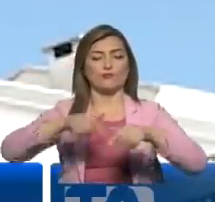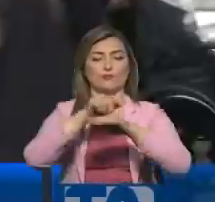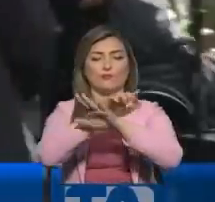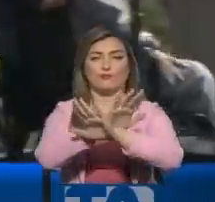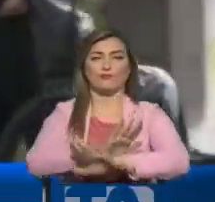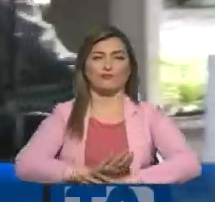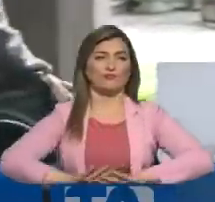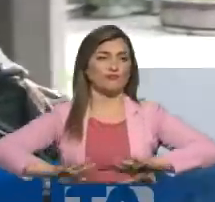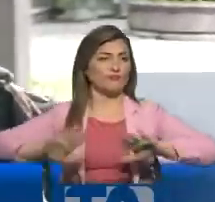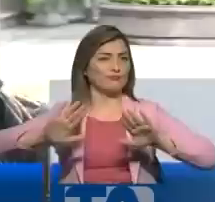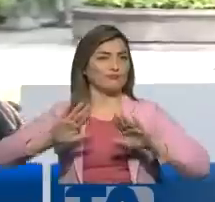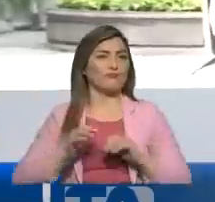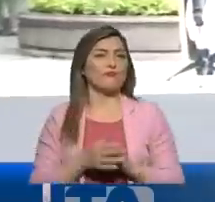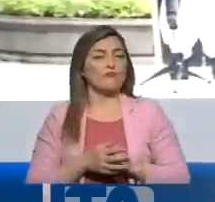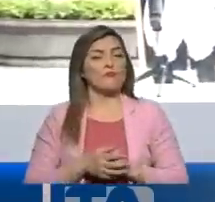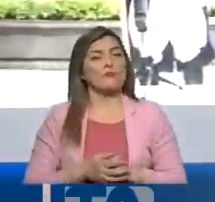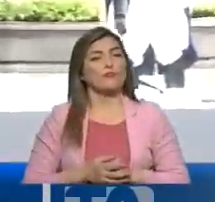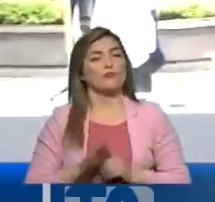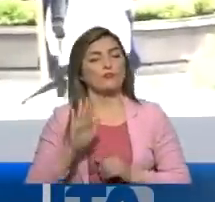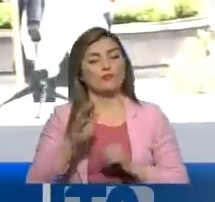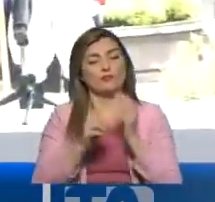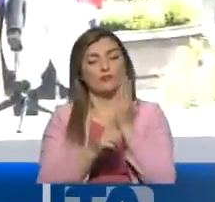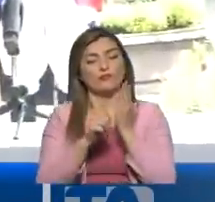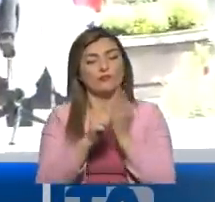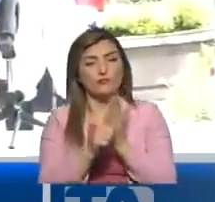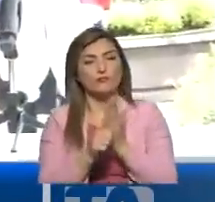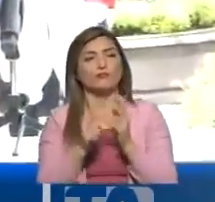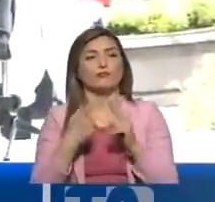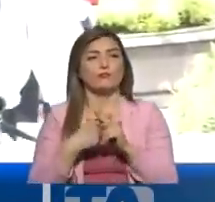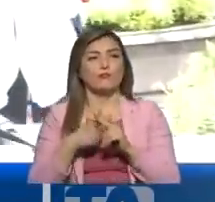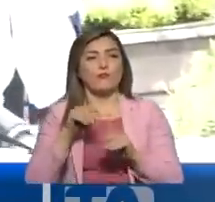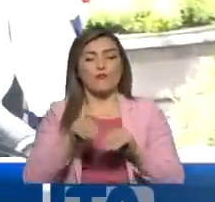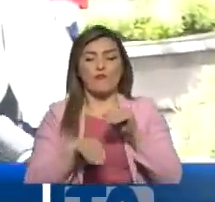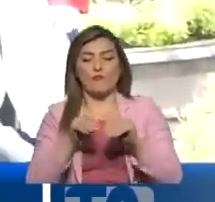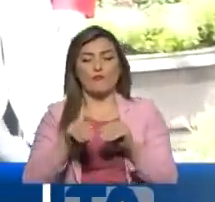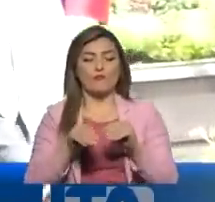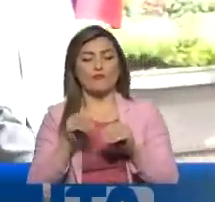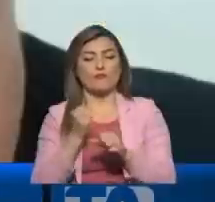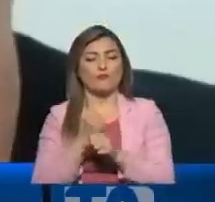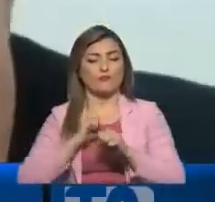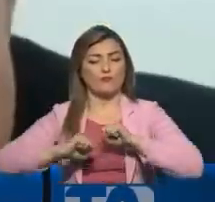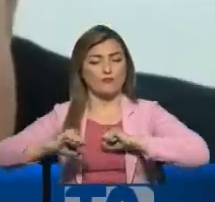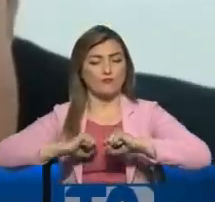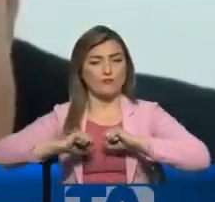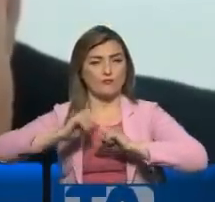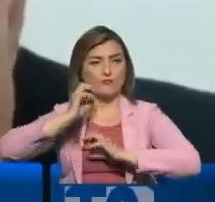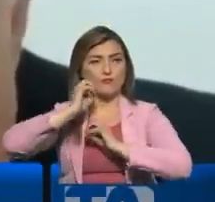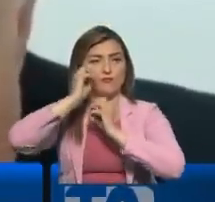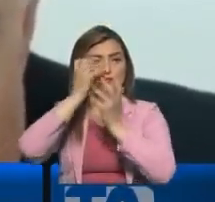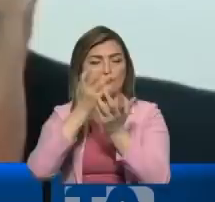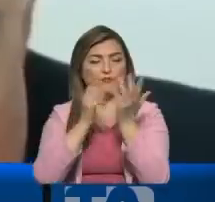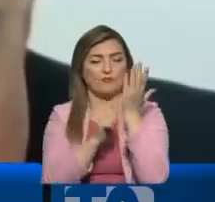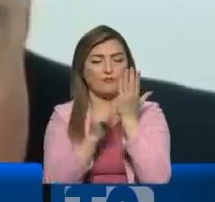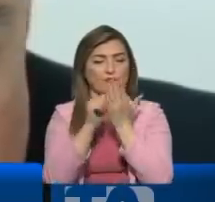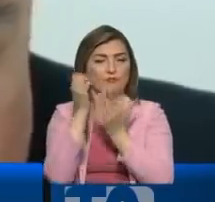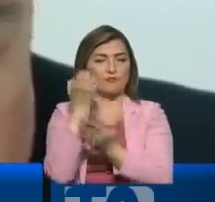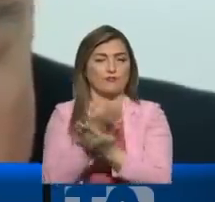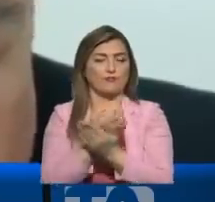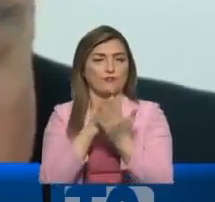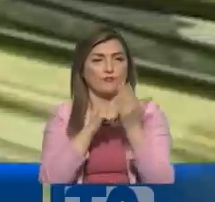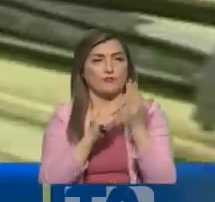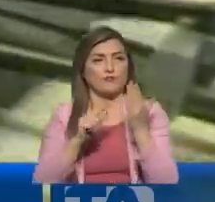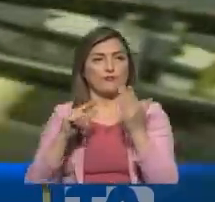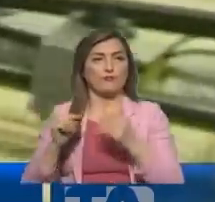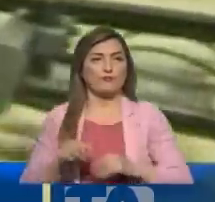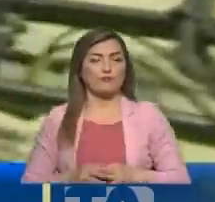presidente Lenín Moreno y sus ministros empiezan a rendir cuentas de su gestión. Hoy lo hizo el ministro de Economía y